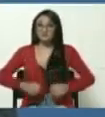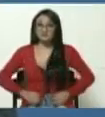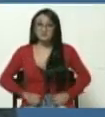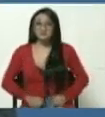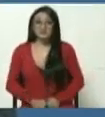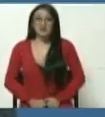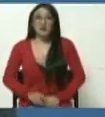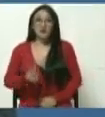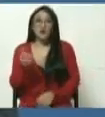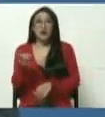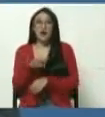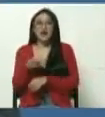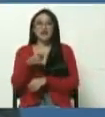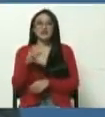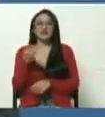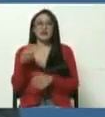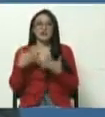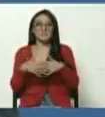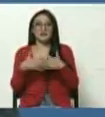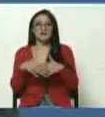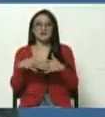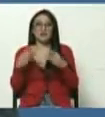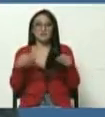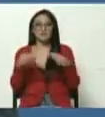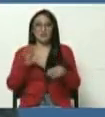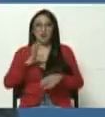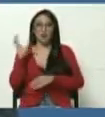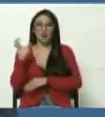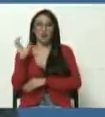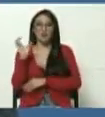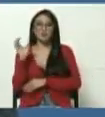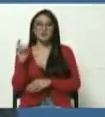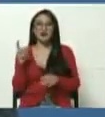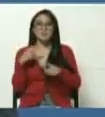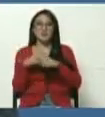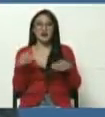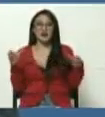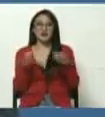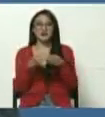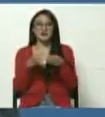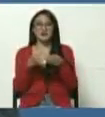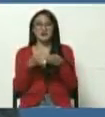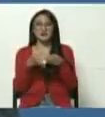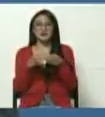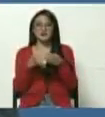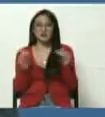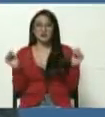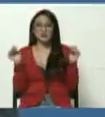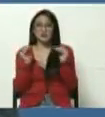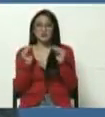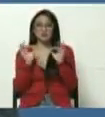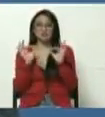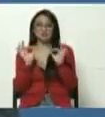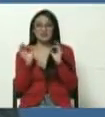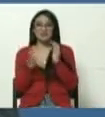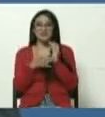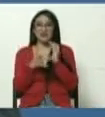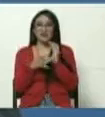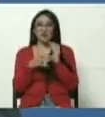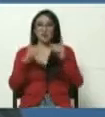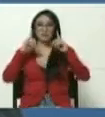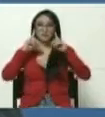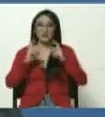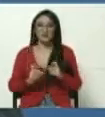como nueva gerente de monómeros y con ella un equipo del más alto nivel técnico